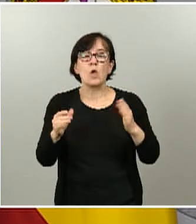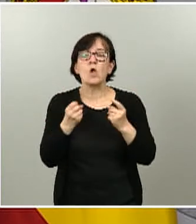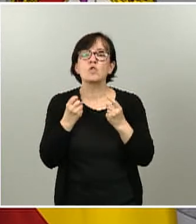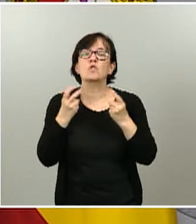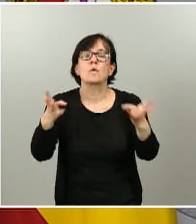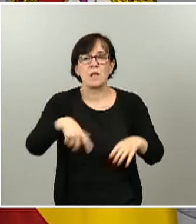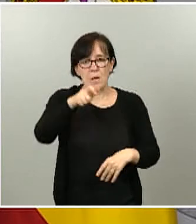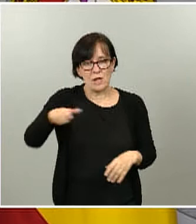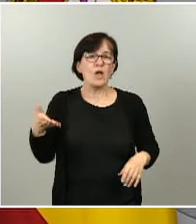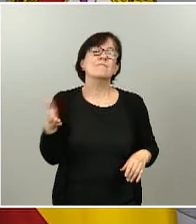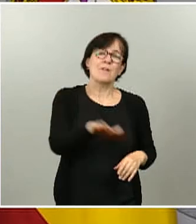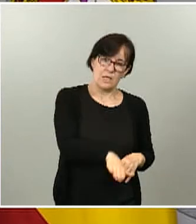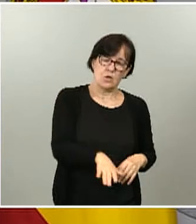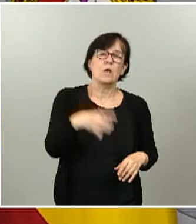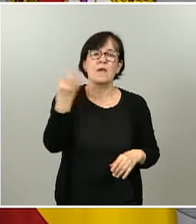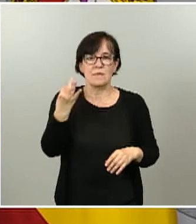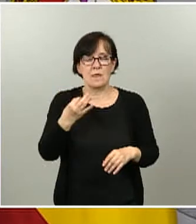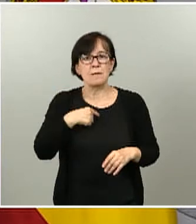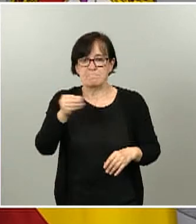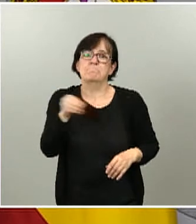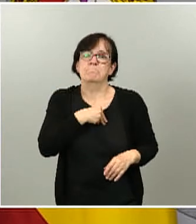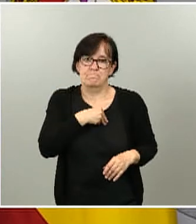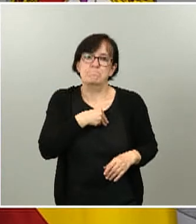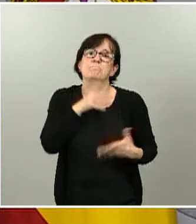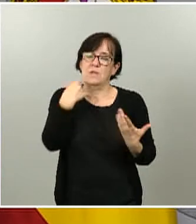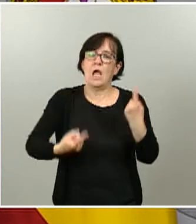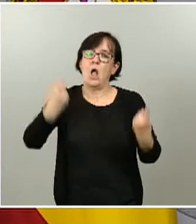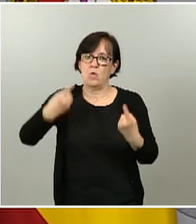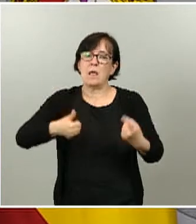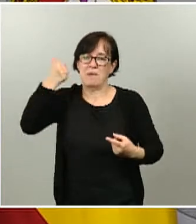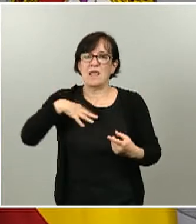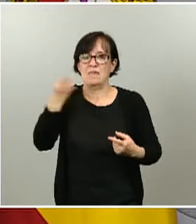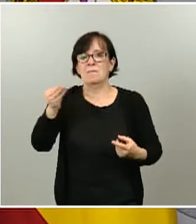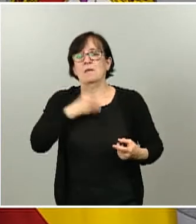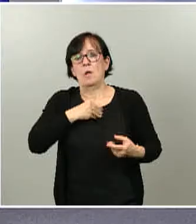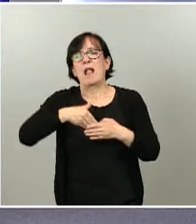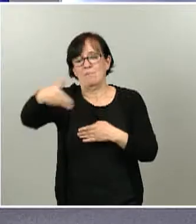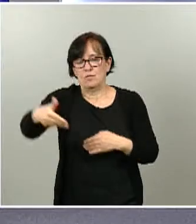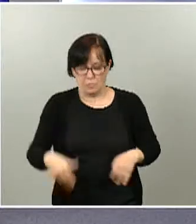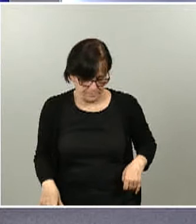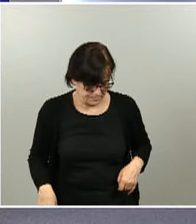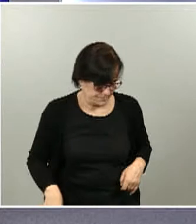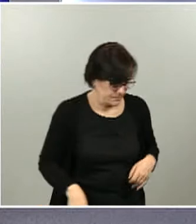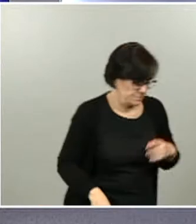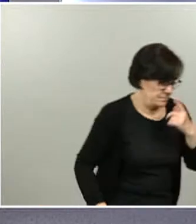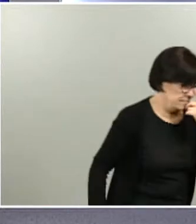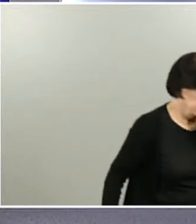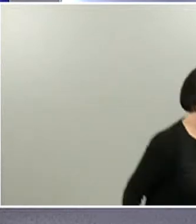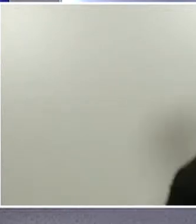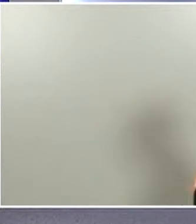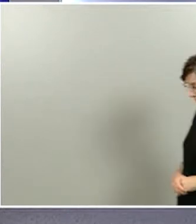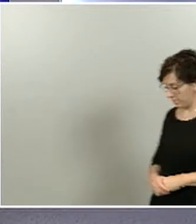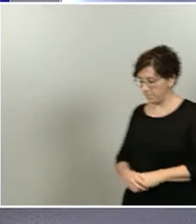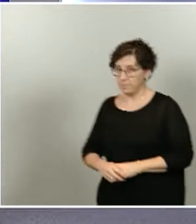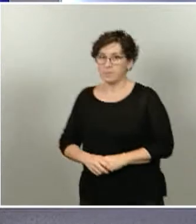fallecidas que tendríamos que lamentar y algunas más que tendríamos que lamentar para el futuro. Ahora pregunta la cadena COPE.